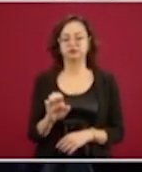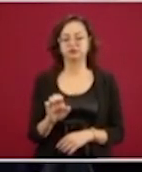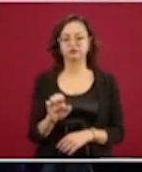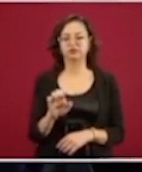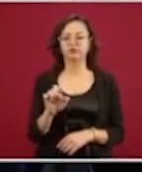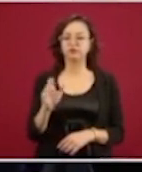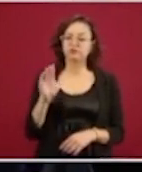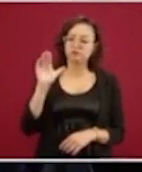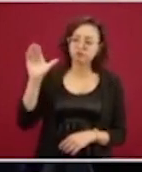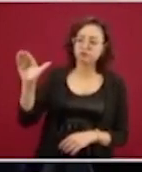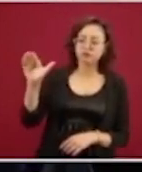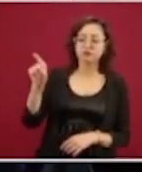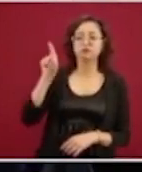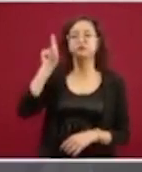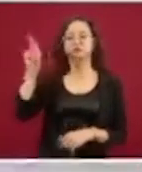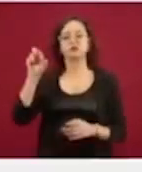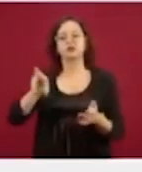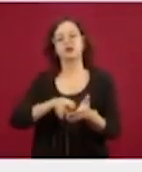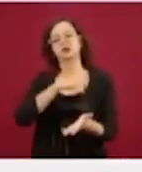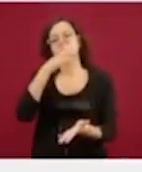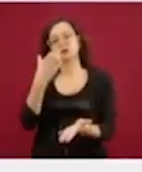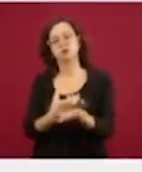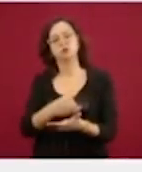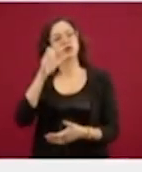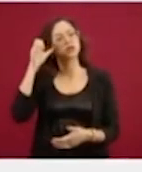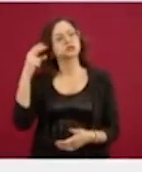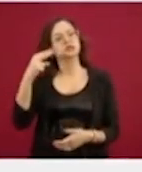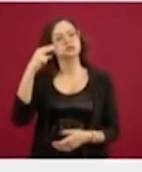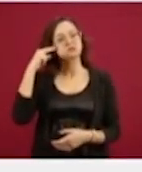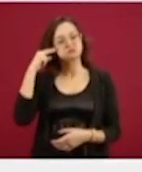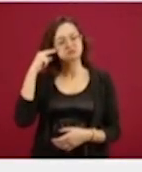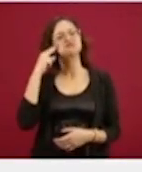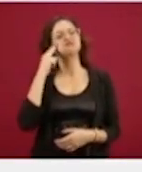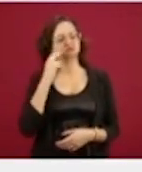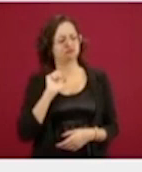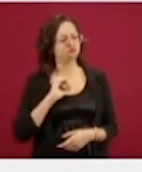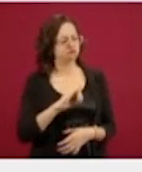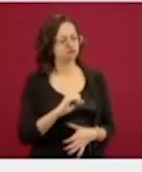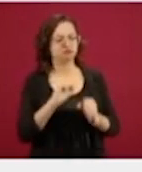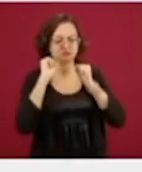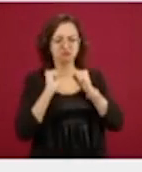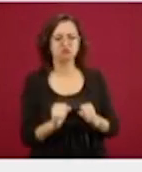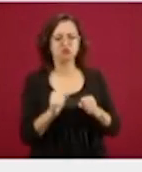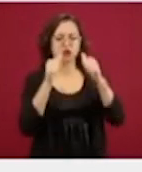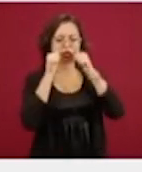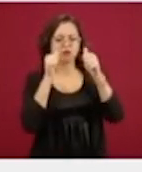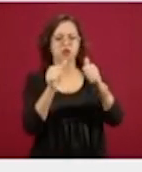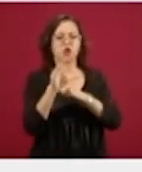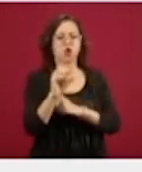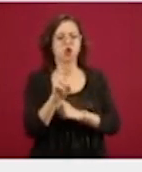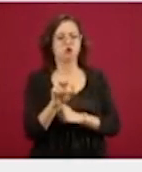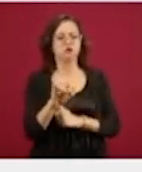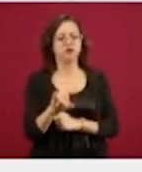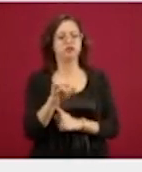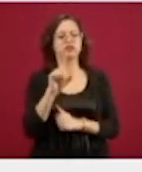el Gobierno de la República Popular de China asignó para la proveeduría de COVID-19 del Estado mexicano